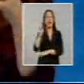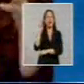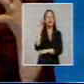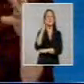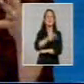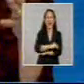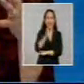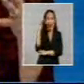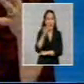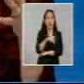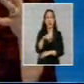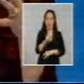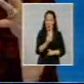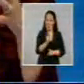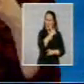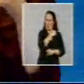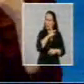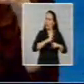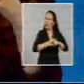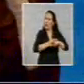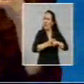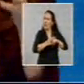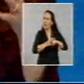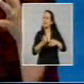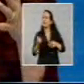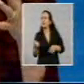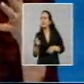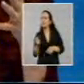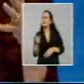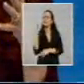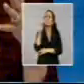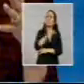debatía entre si Santa Cruz